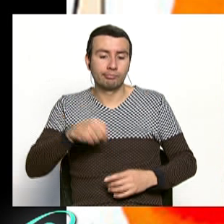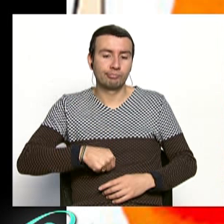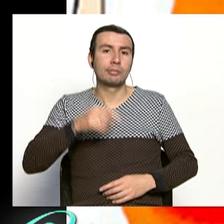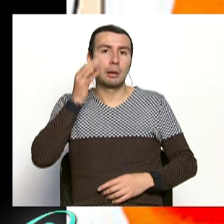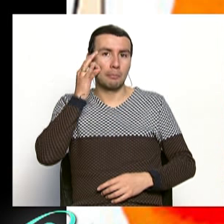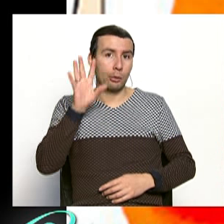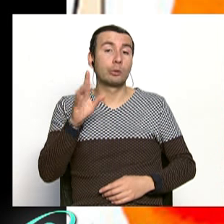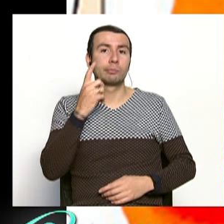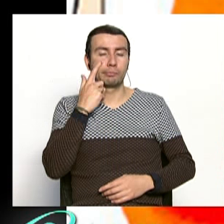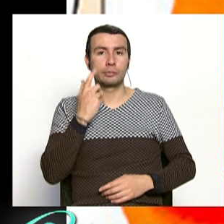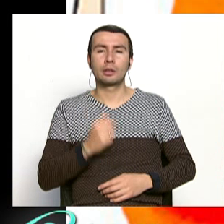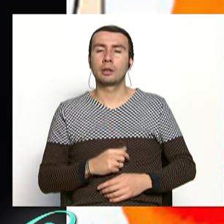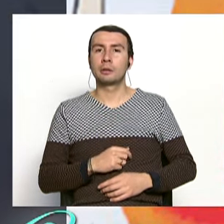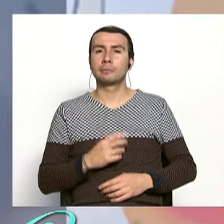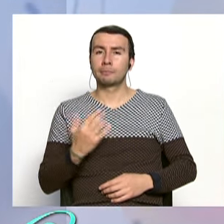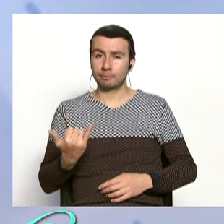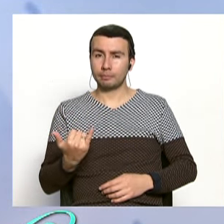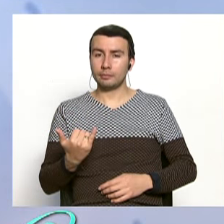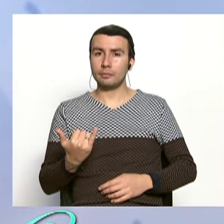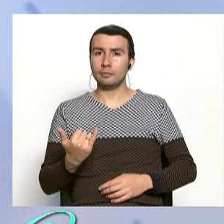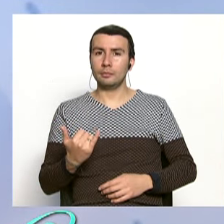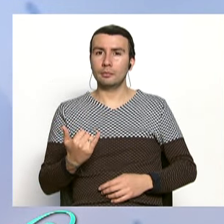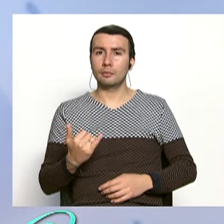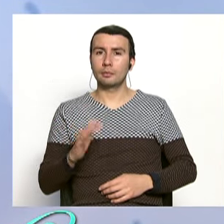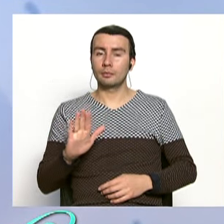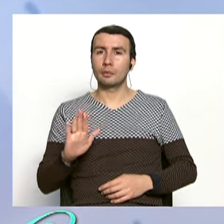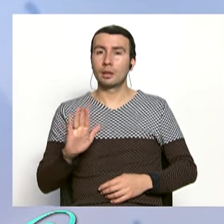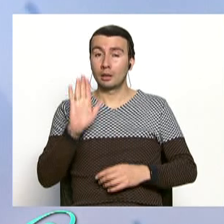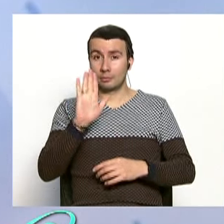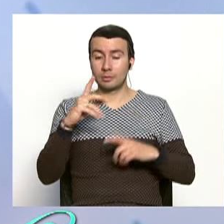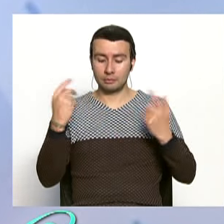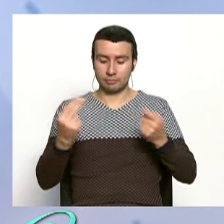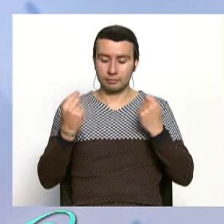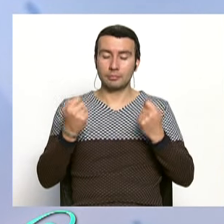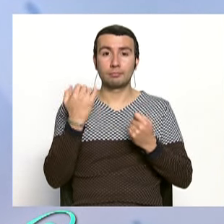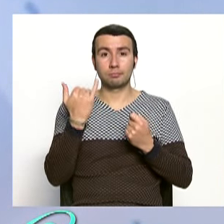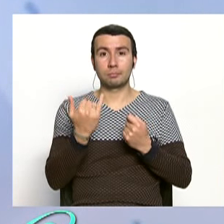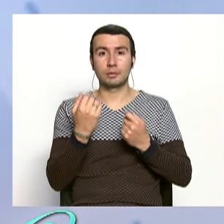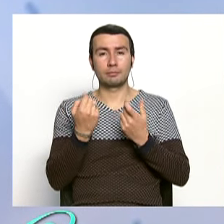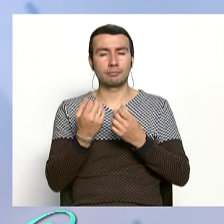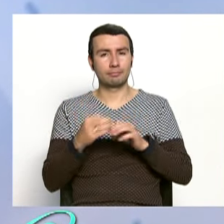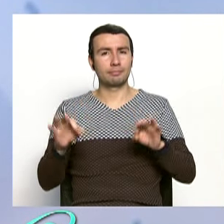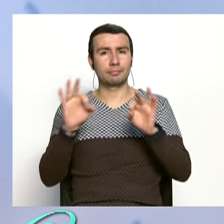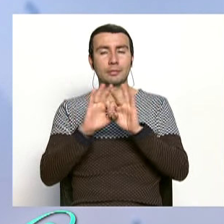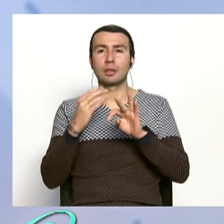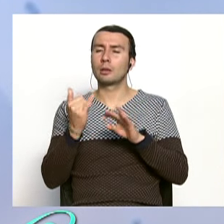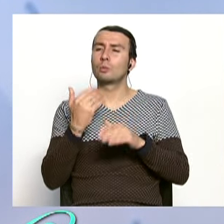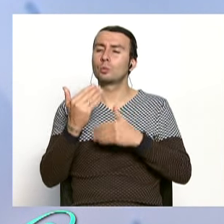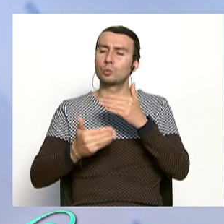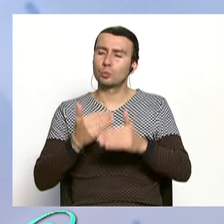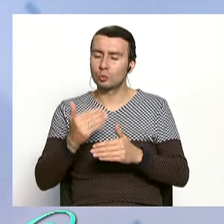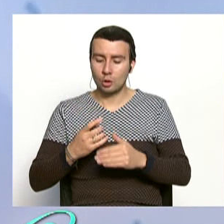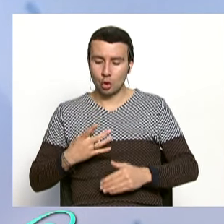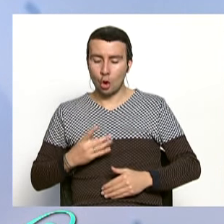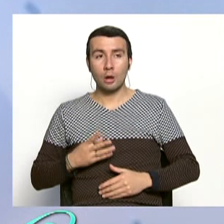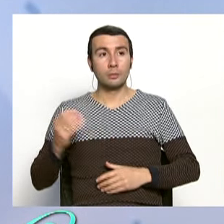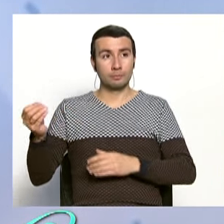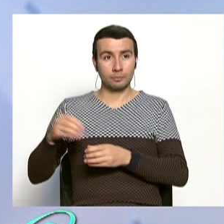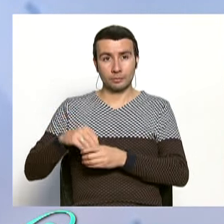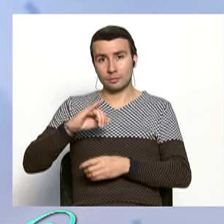corte comerciales y continuamos hoy en este especial tan importante que es la parte del dolor pélvico inflamatorio con el doctor